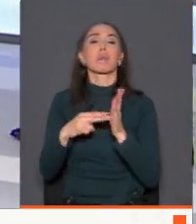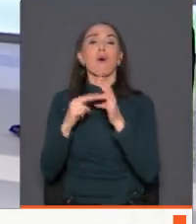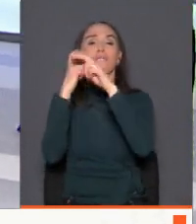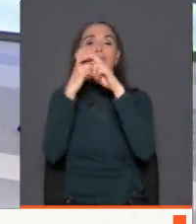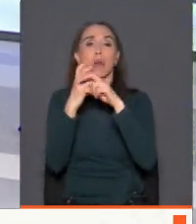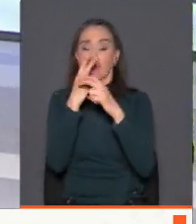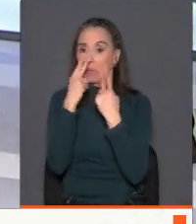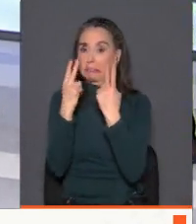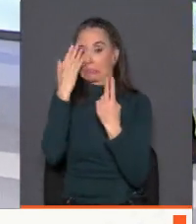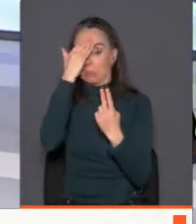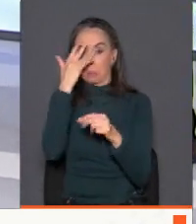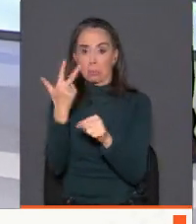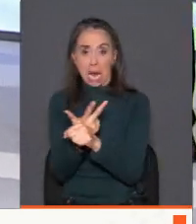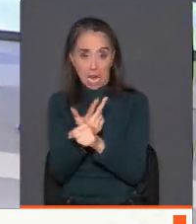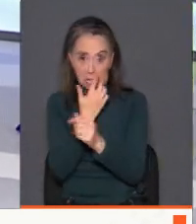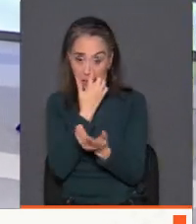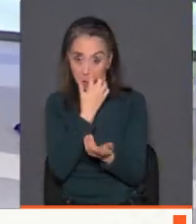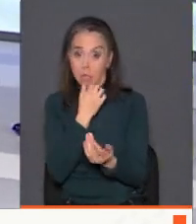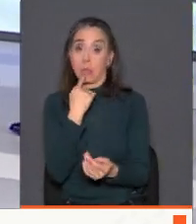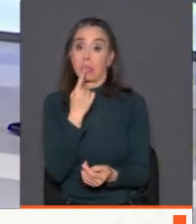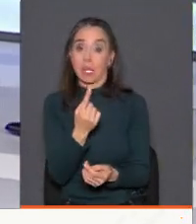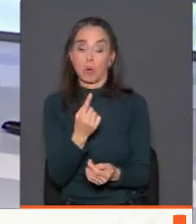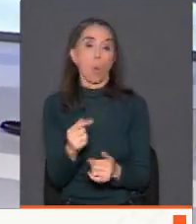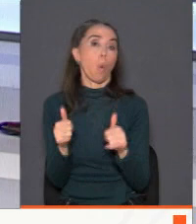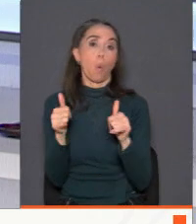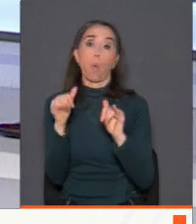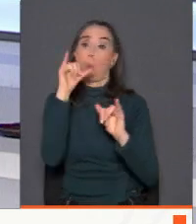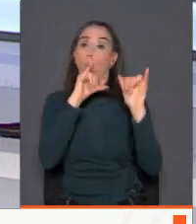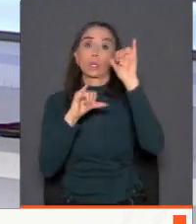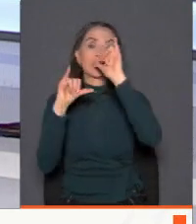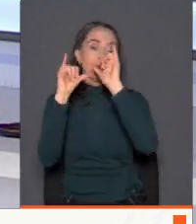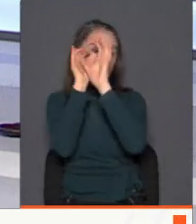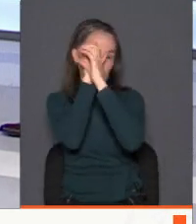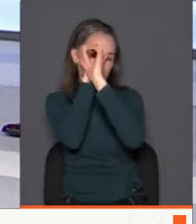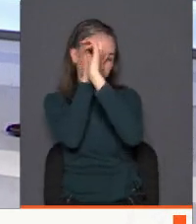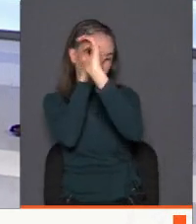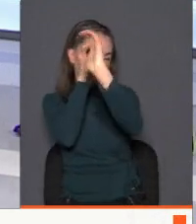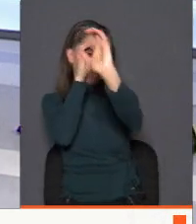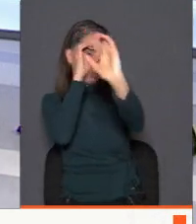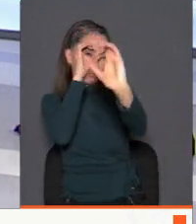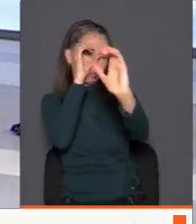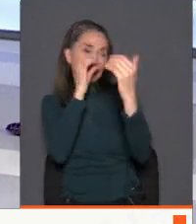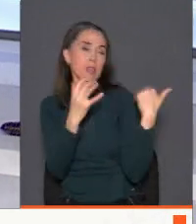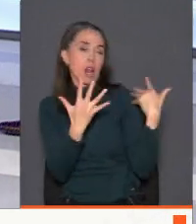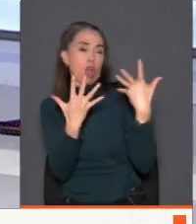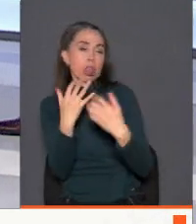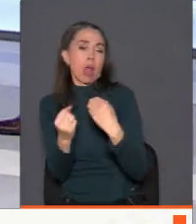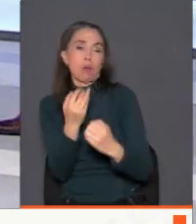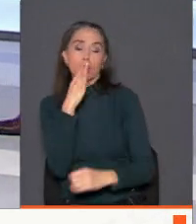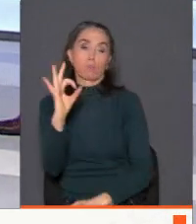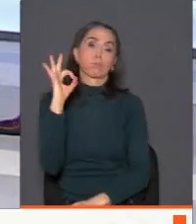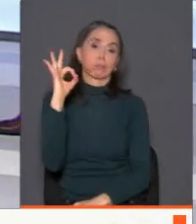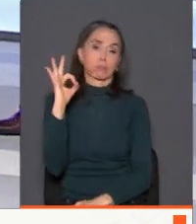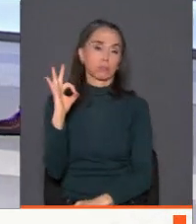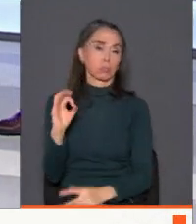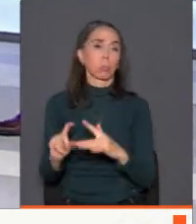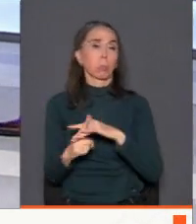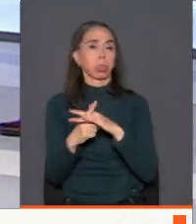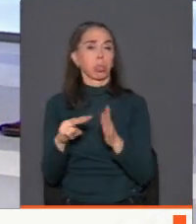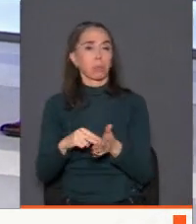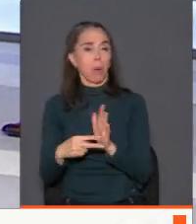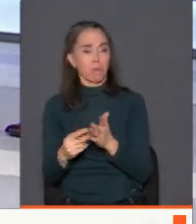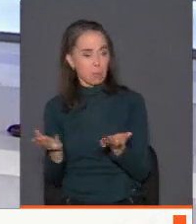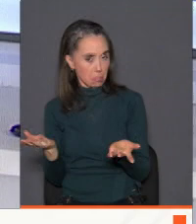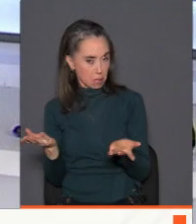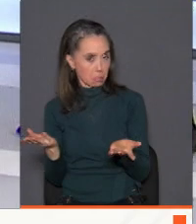Porque la verdad es que se anunció esto como el evento científico probablemente de la última década y ya estamos con problemas. ¿De qué tipo son, Seba? Claro,